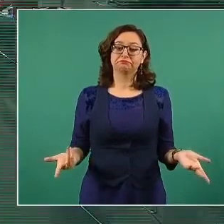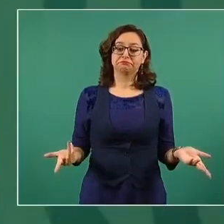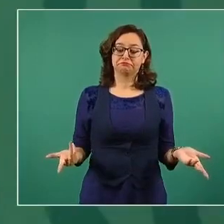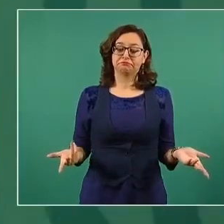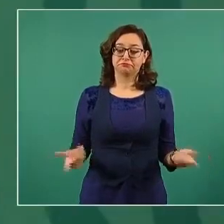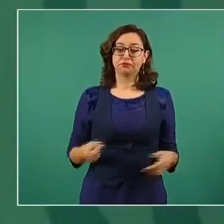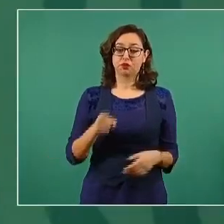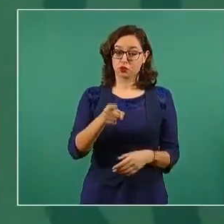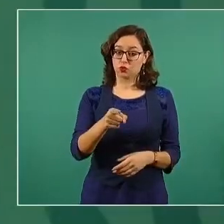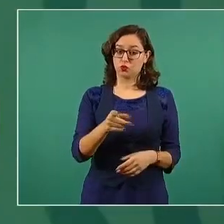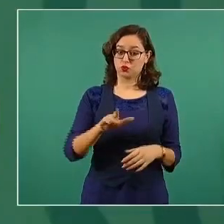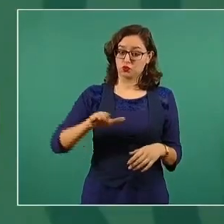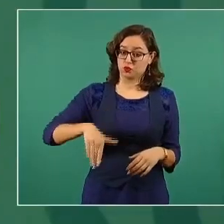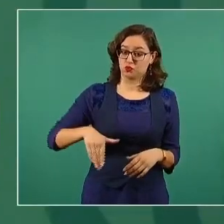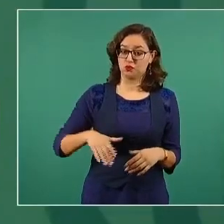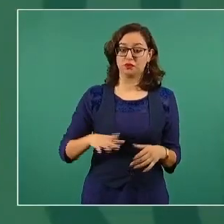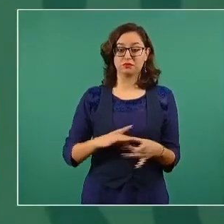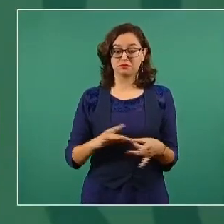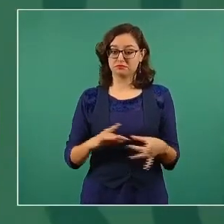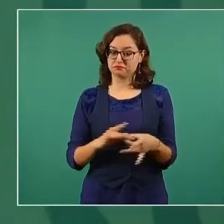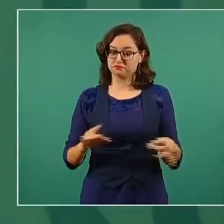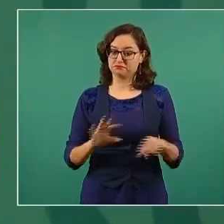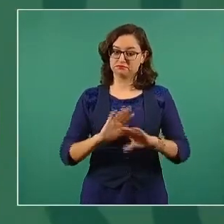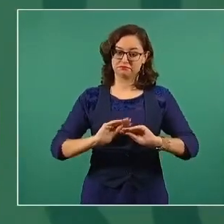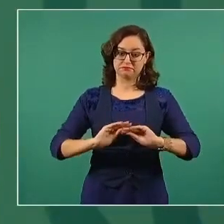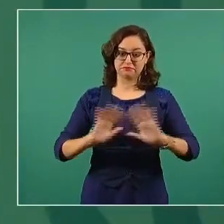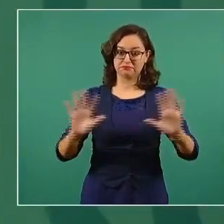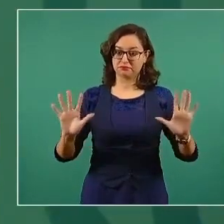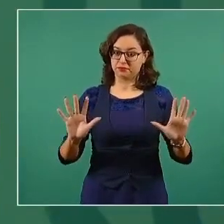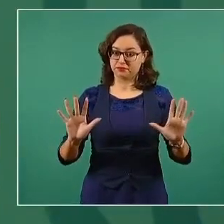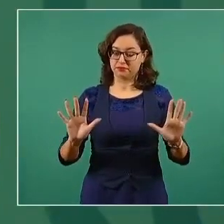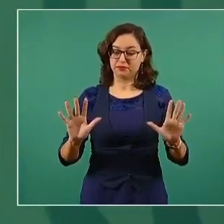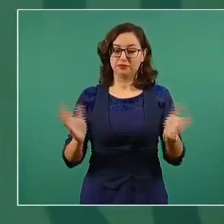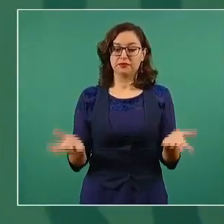política exterior nos